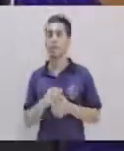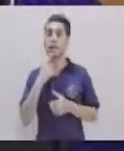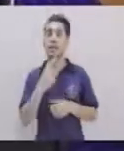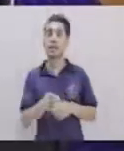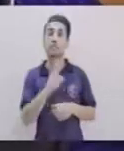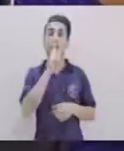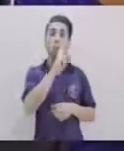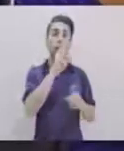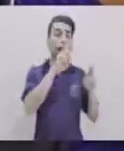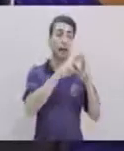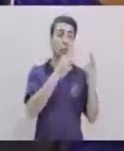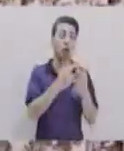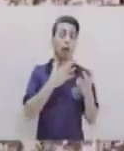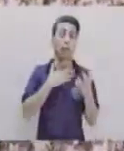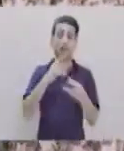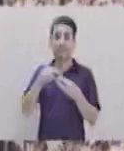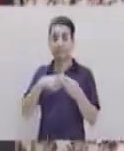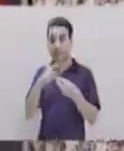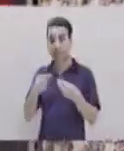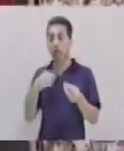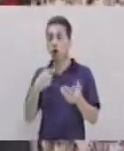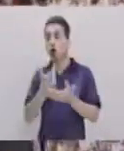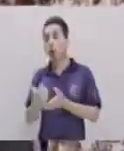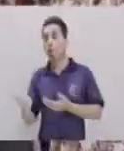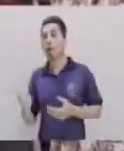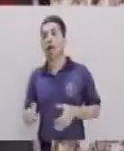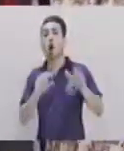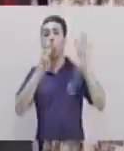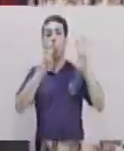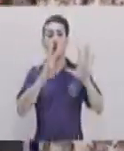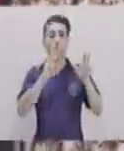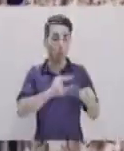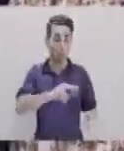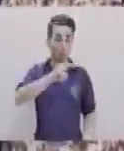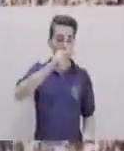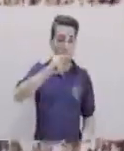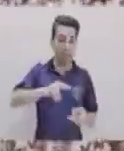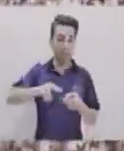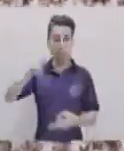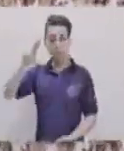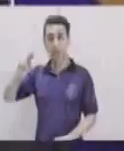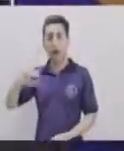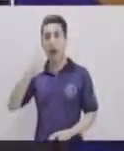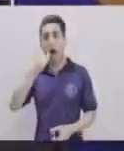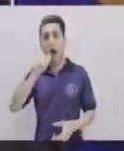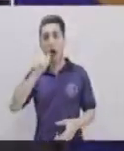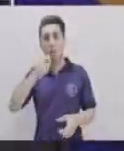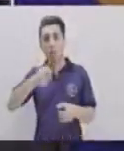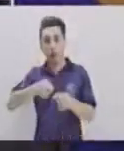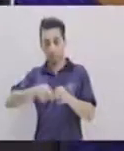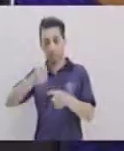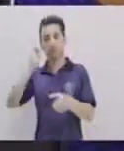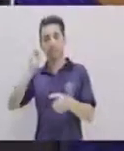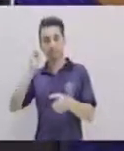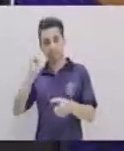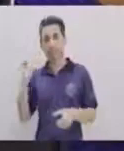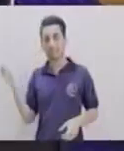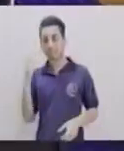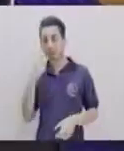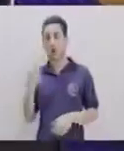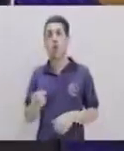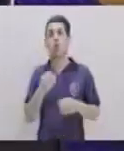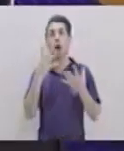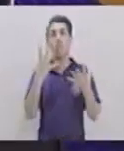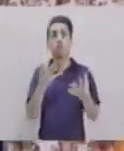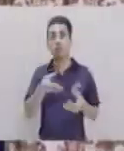una reunión familiar hemos comprado 8 botellas de agua gaseosa. ¿Cuántos vasos